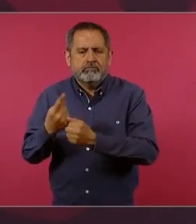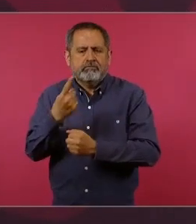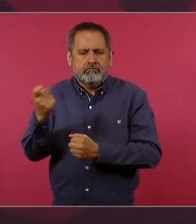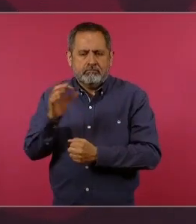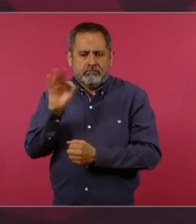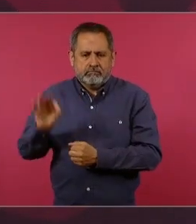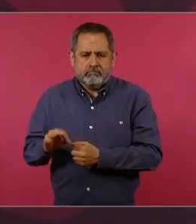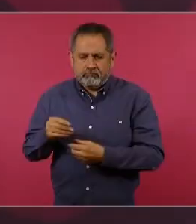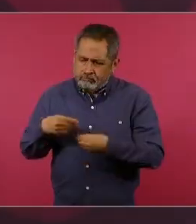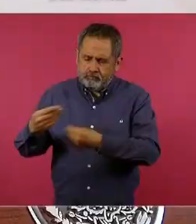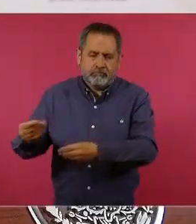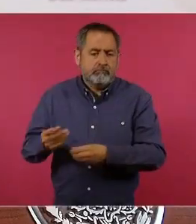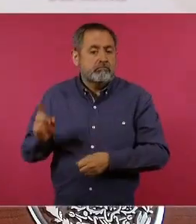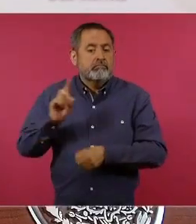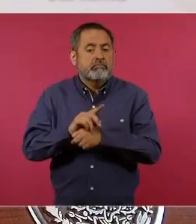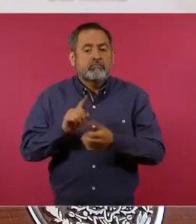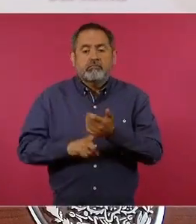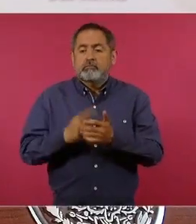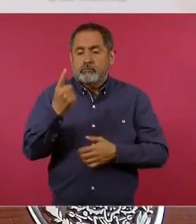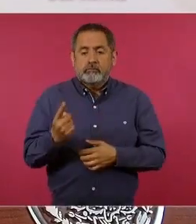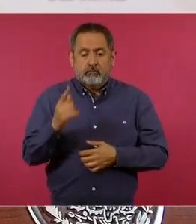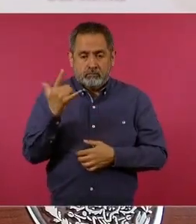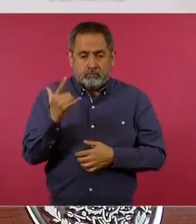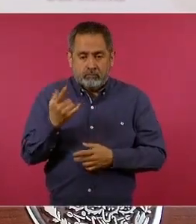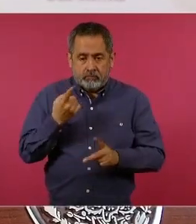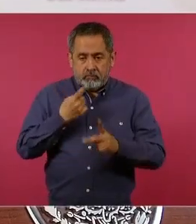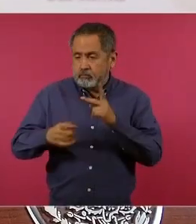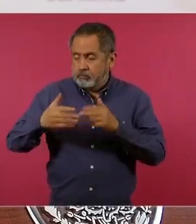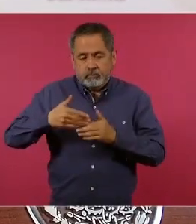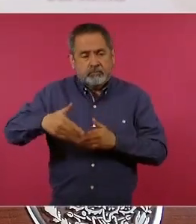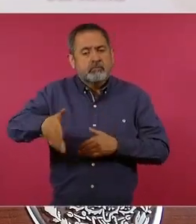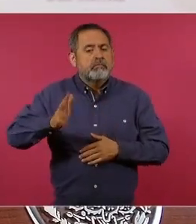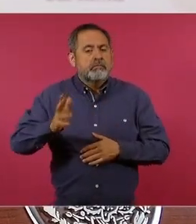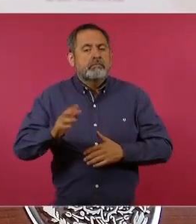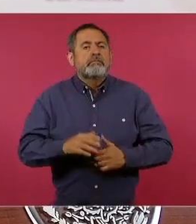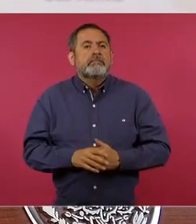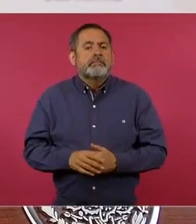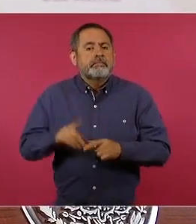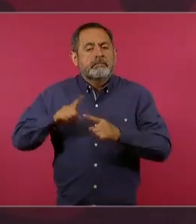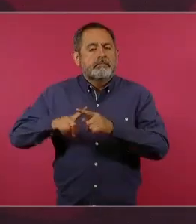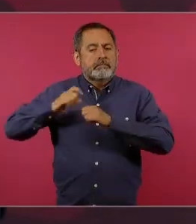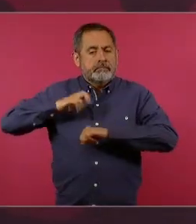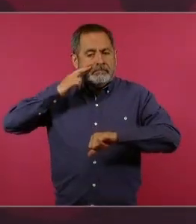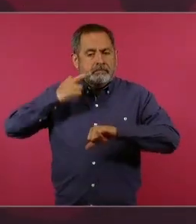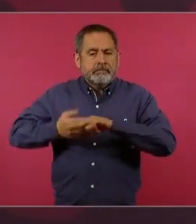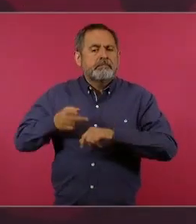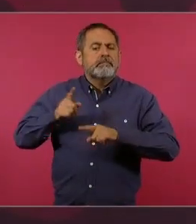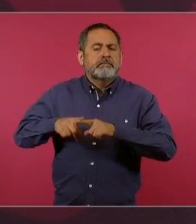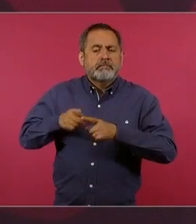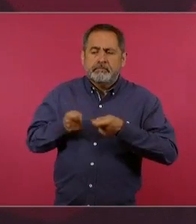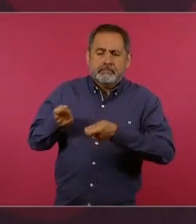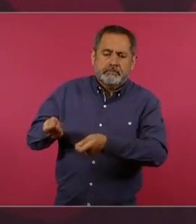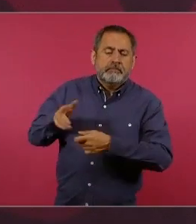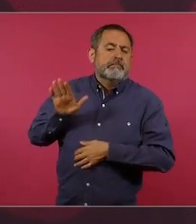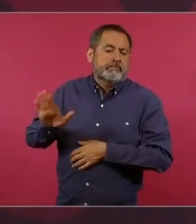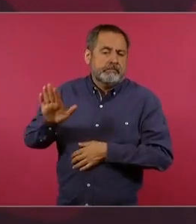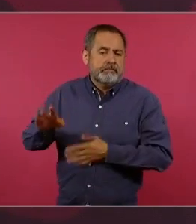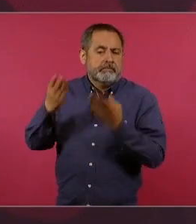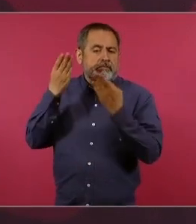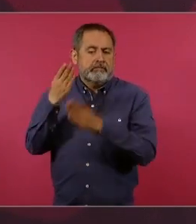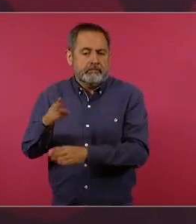ya a funcionar el fondo, que lo va a manejar el Banco de